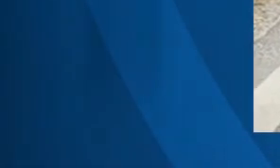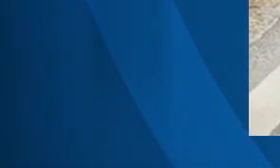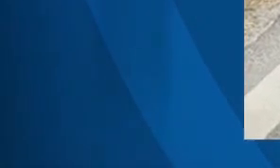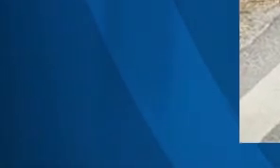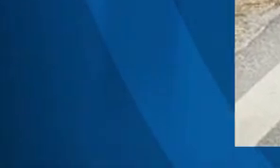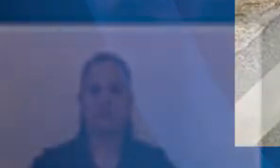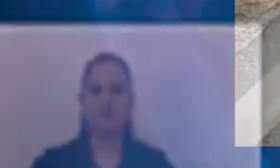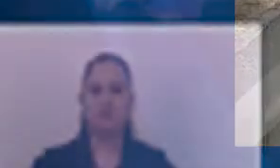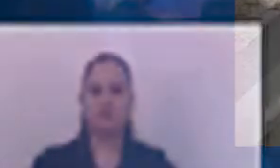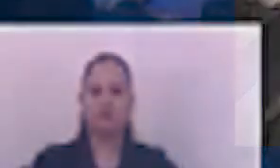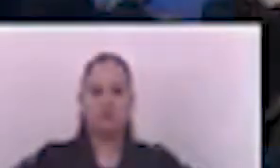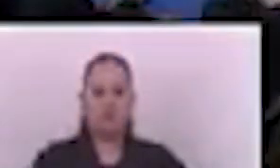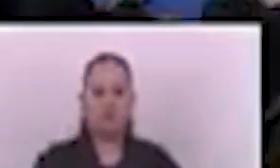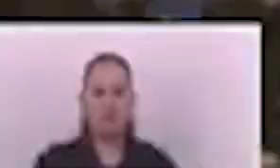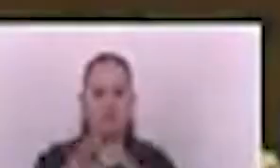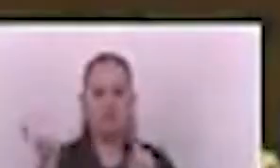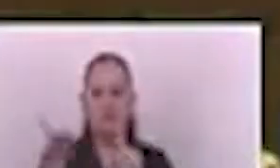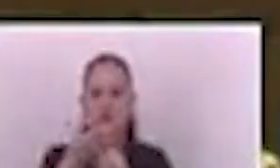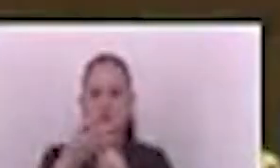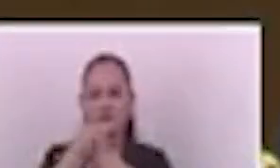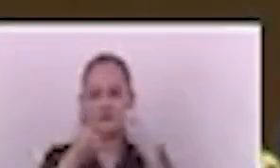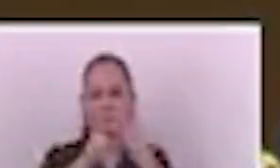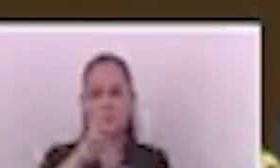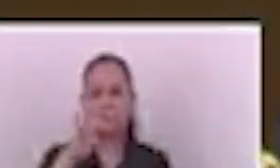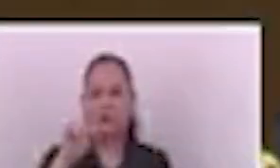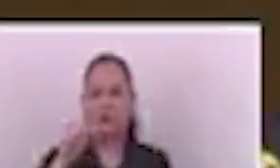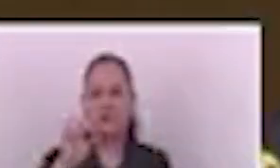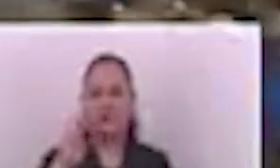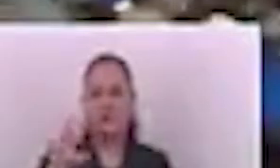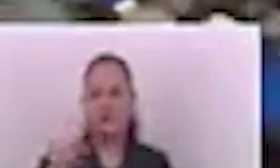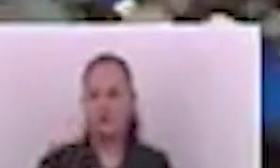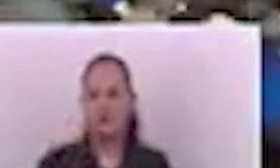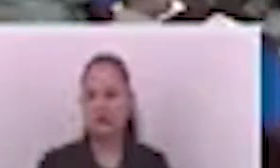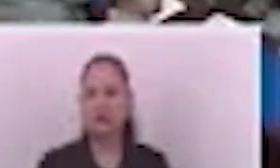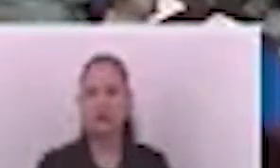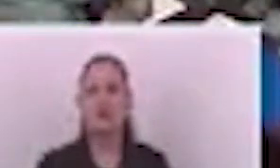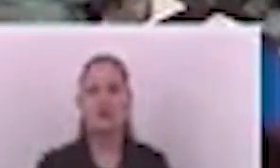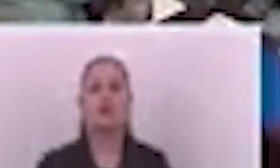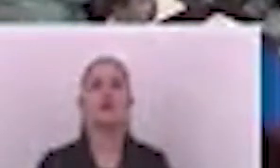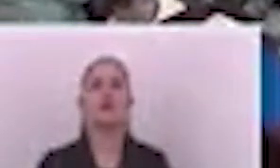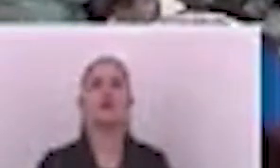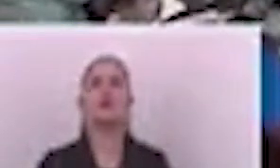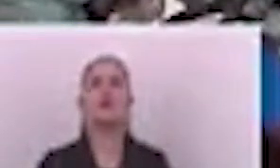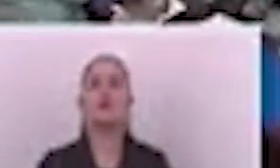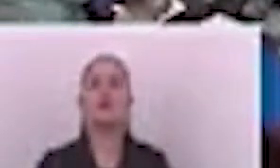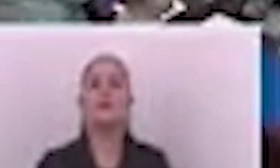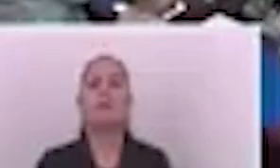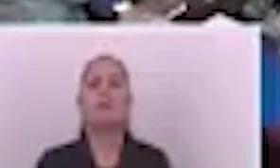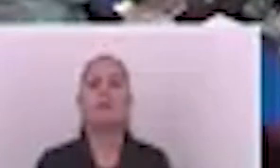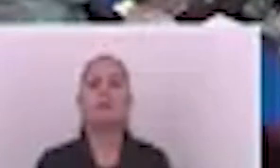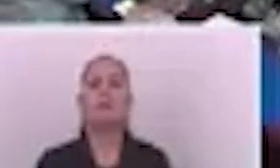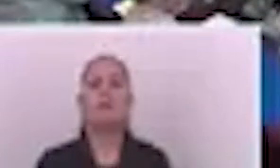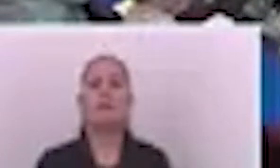total de 71 votos los parlamentarios reforzaron la ley del presupuesto 2023 para que así el Ministerio de Hacienda Oriente 25